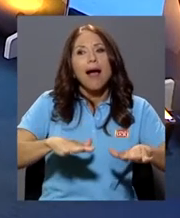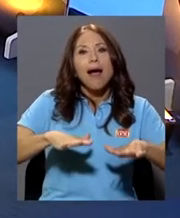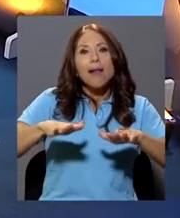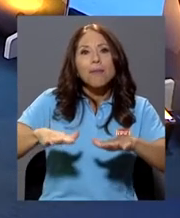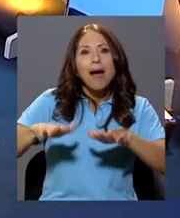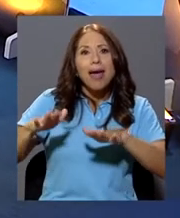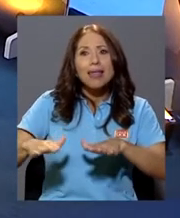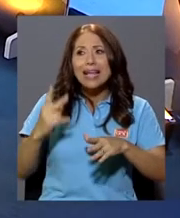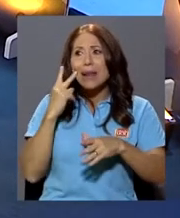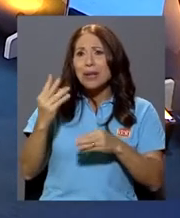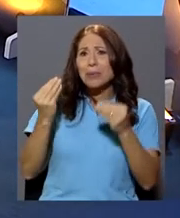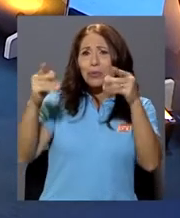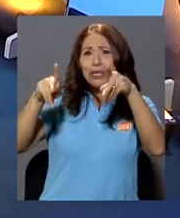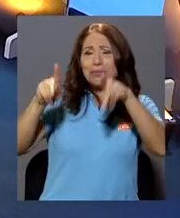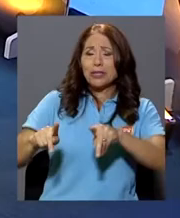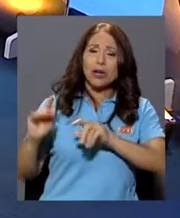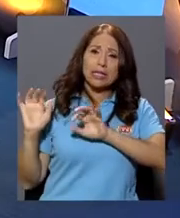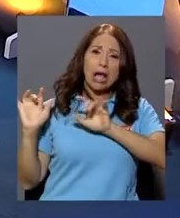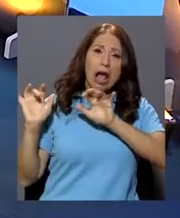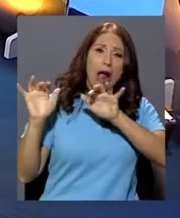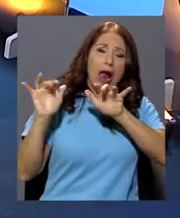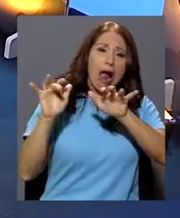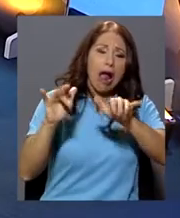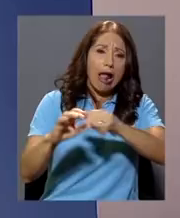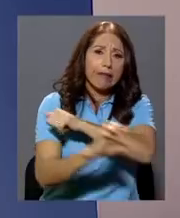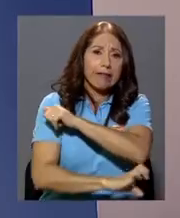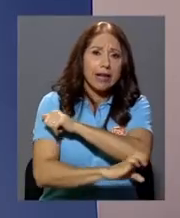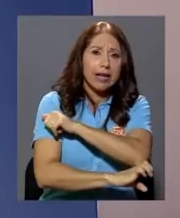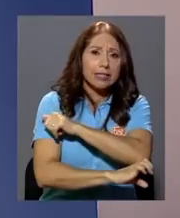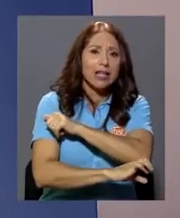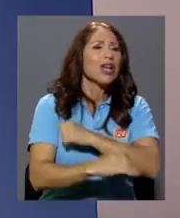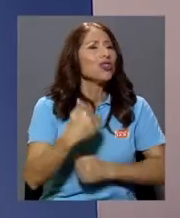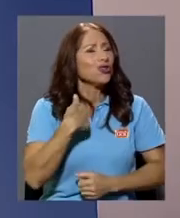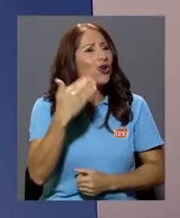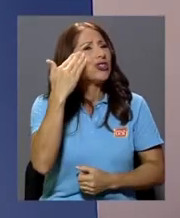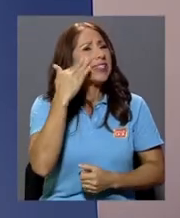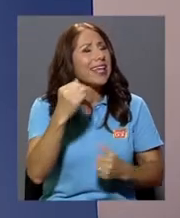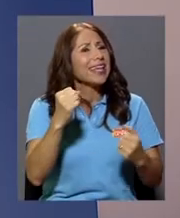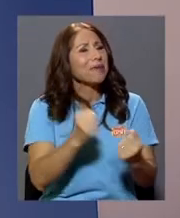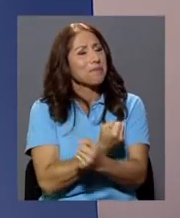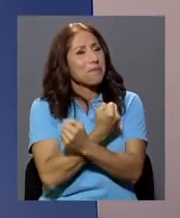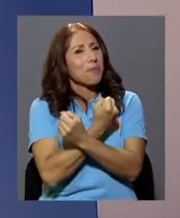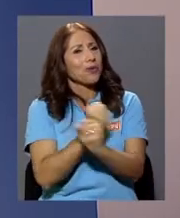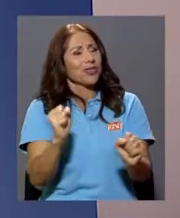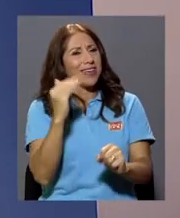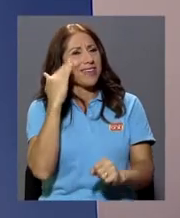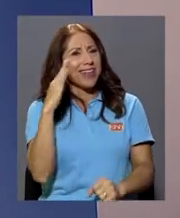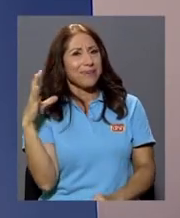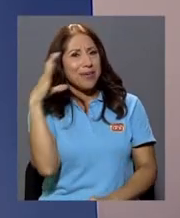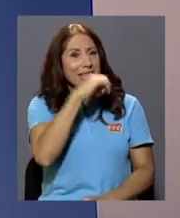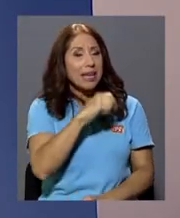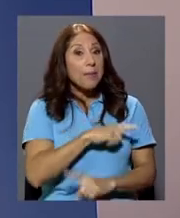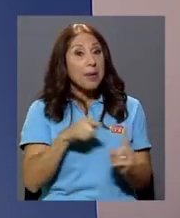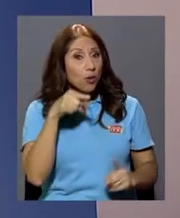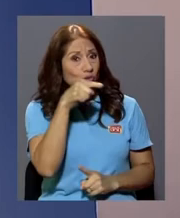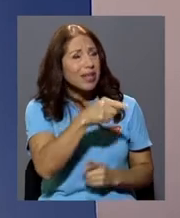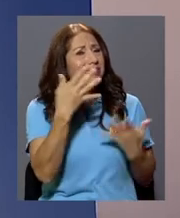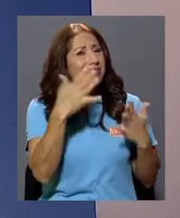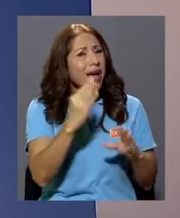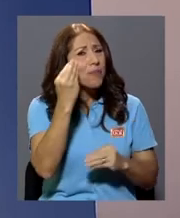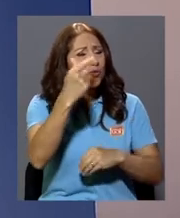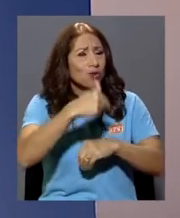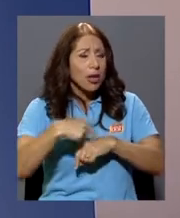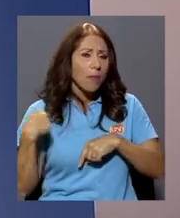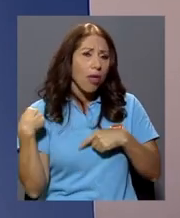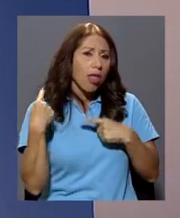migratorias? Yo sé que eso es casi que imposible de medir, pero ¿cómo usted, que lo ha visto y estudiado el fenómeno durante